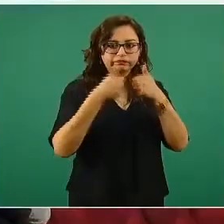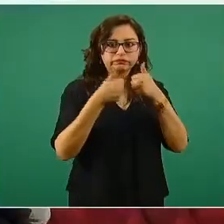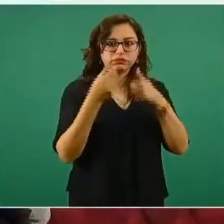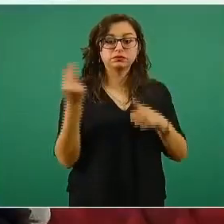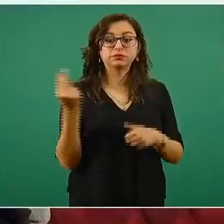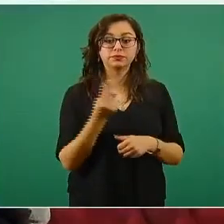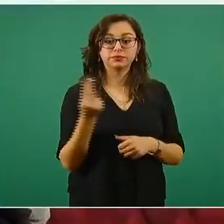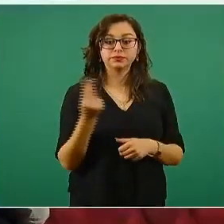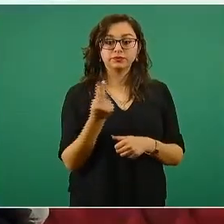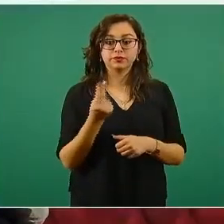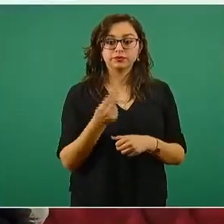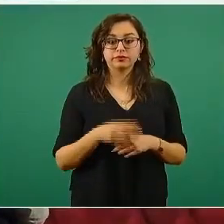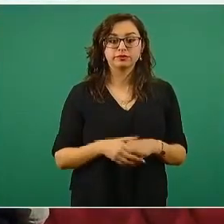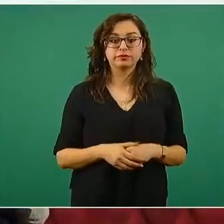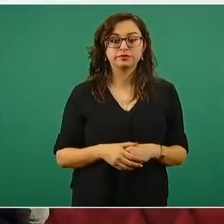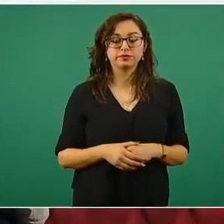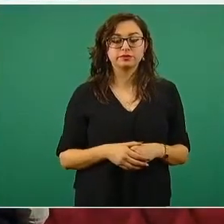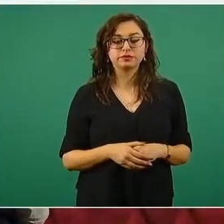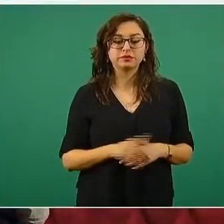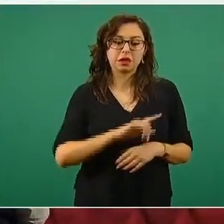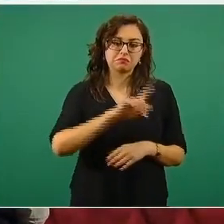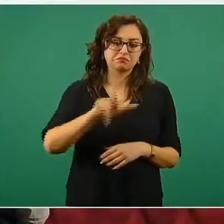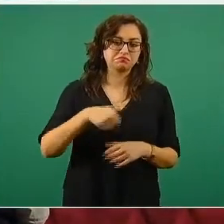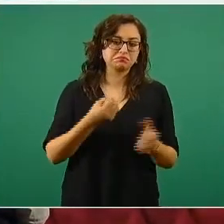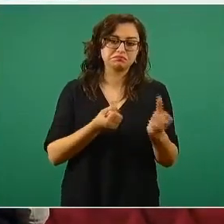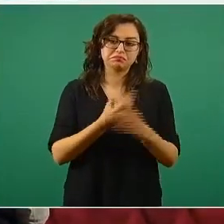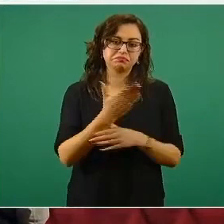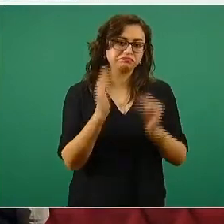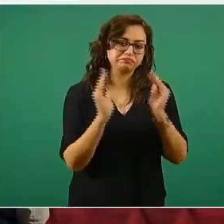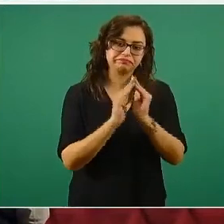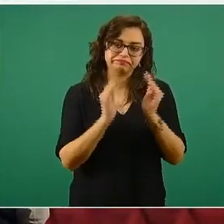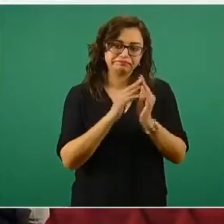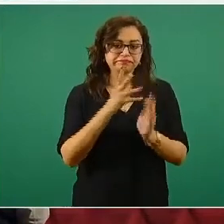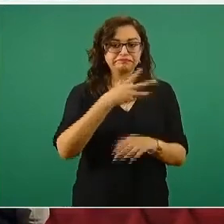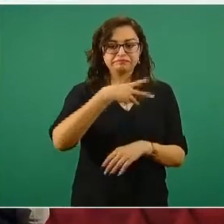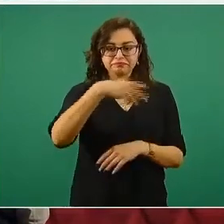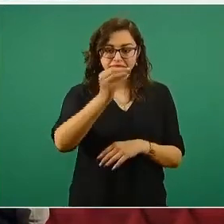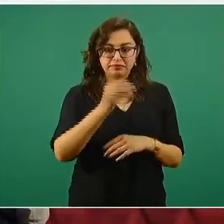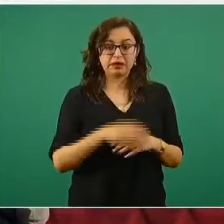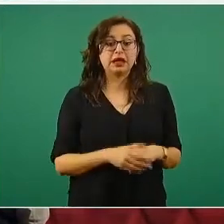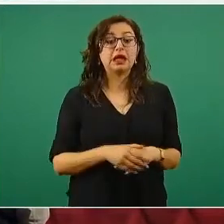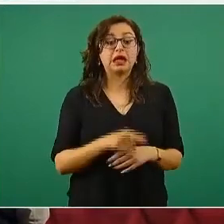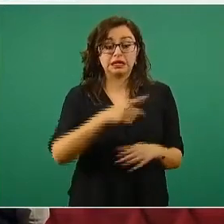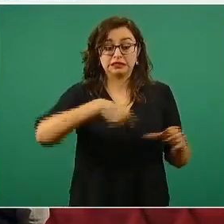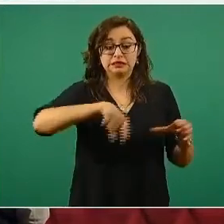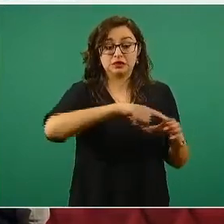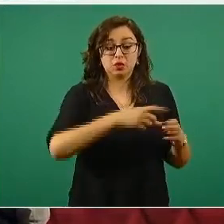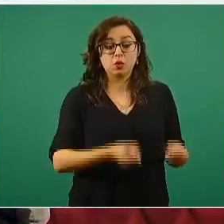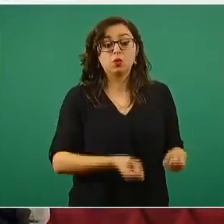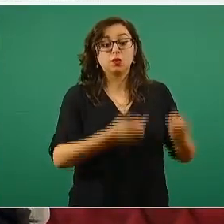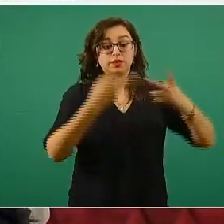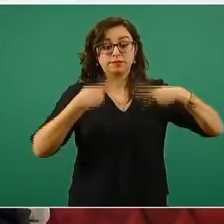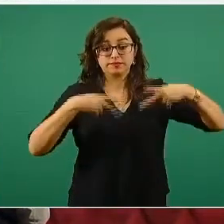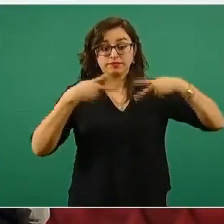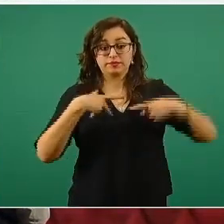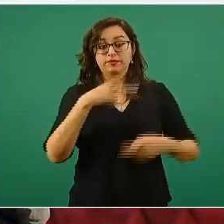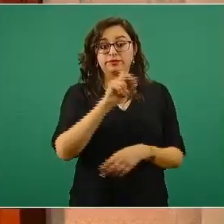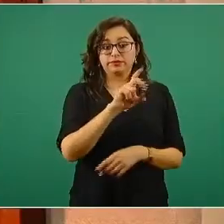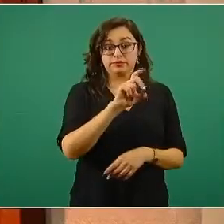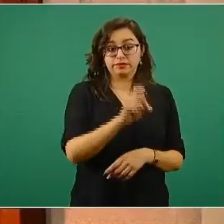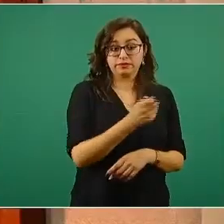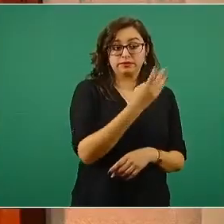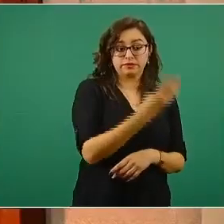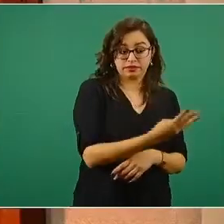de poder nuevamente regresar a casa. De los 34 ESAVIs graves que se han